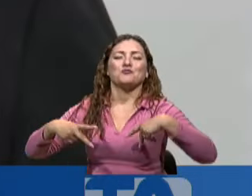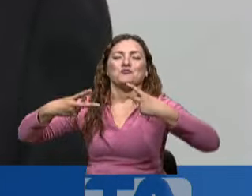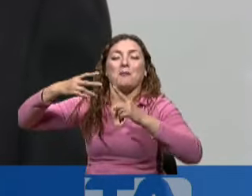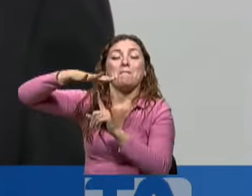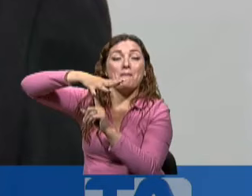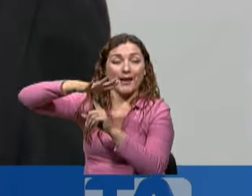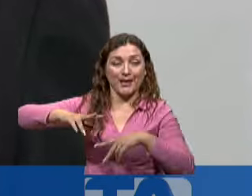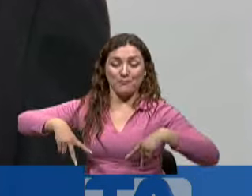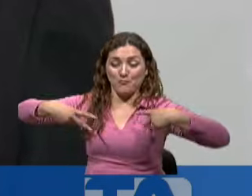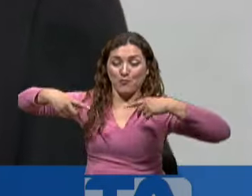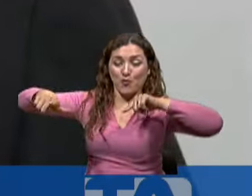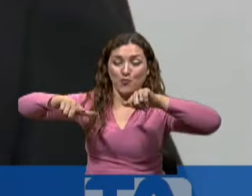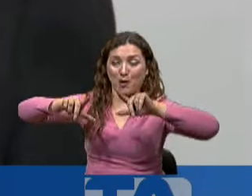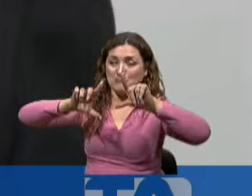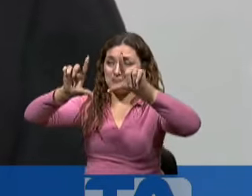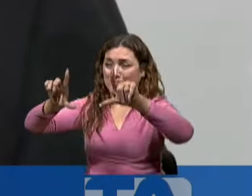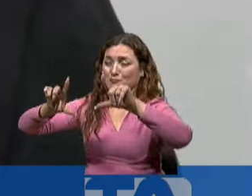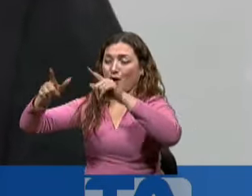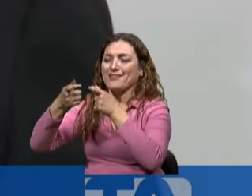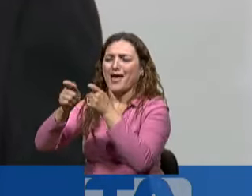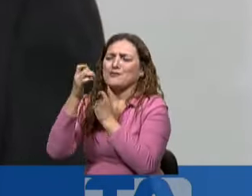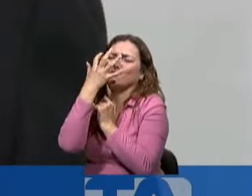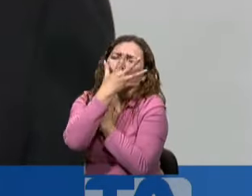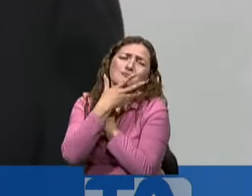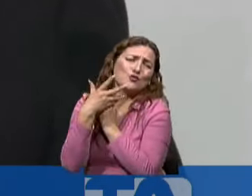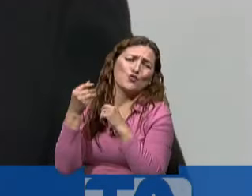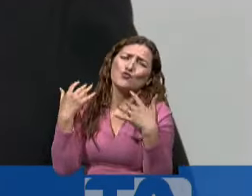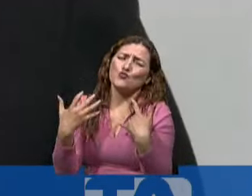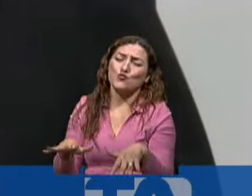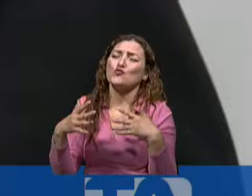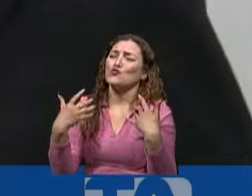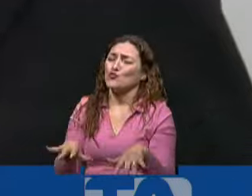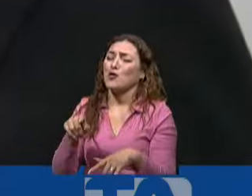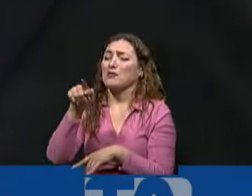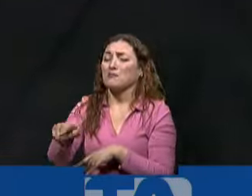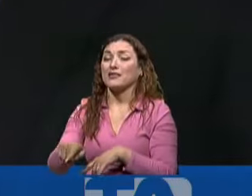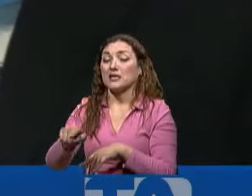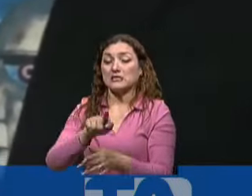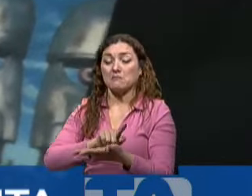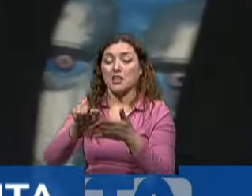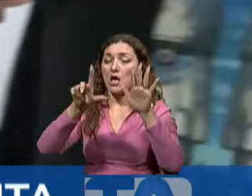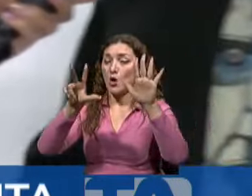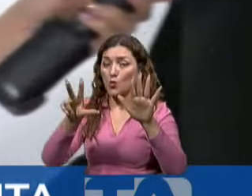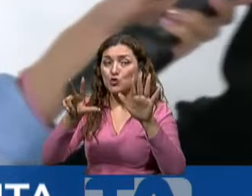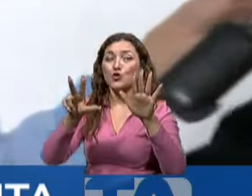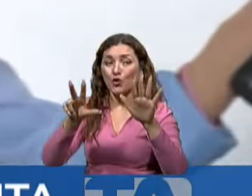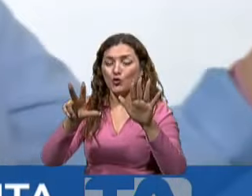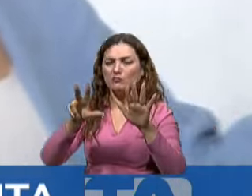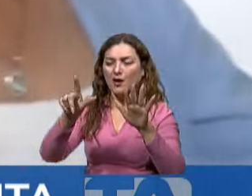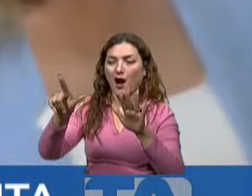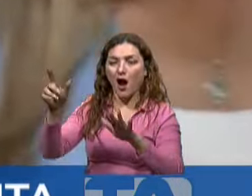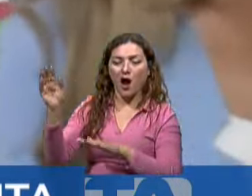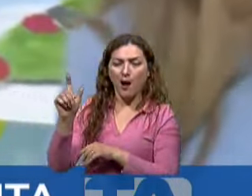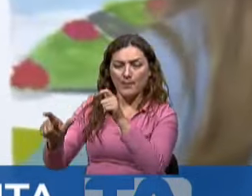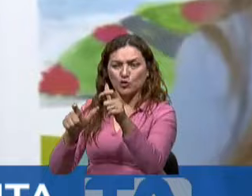parque, que habitan el lugar. Entonces hicimos unos talleres maravillosos de alrededor de unas 8 semanas, donde aprendieron los